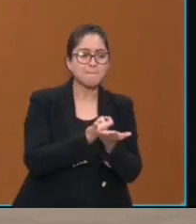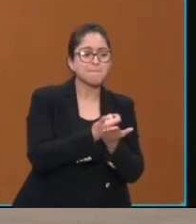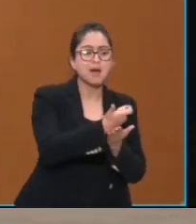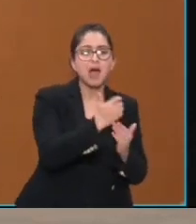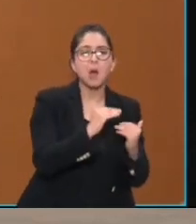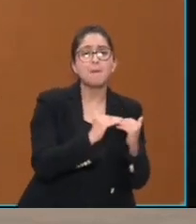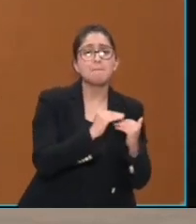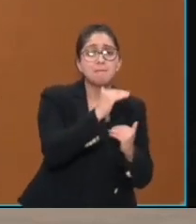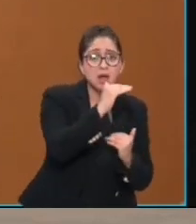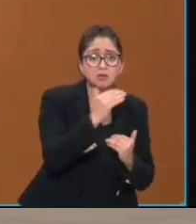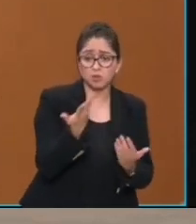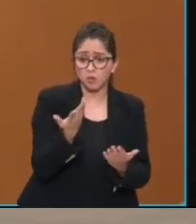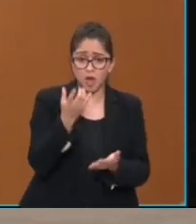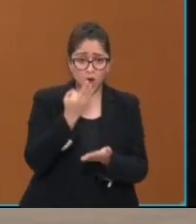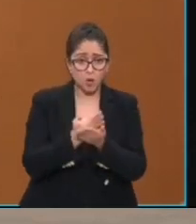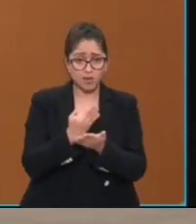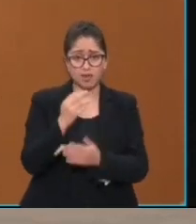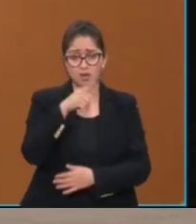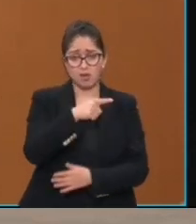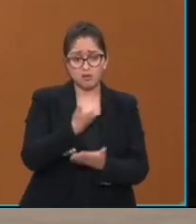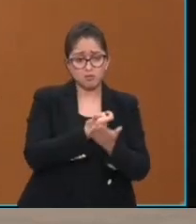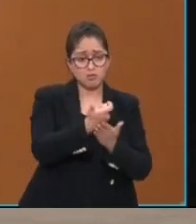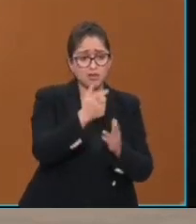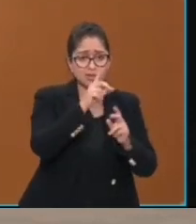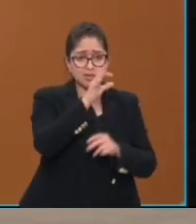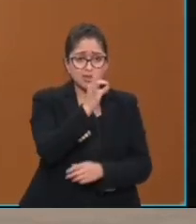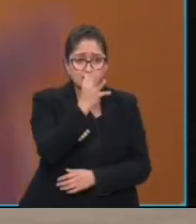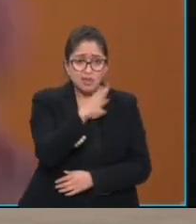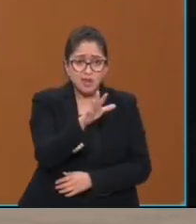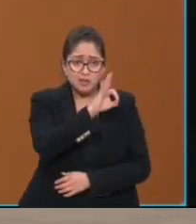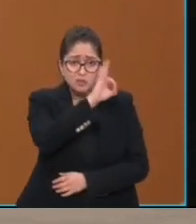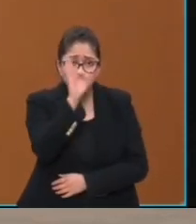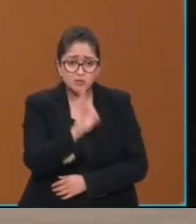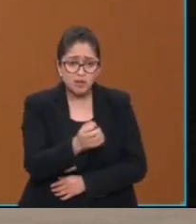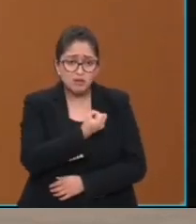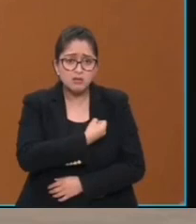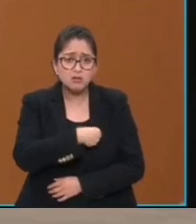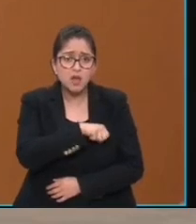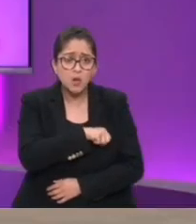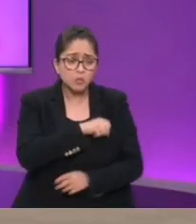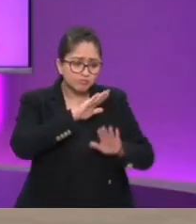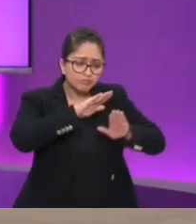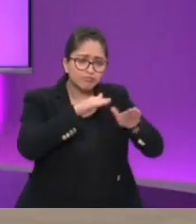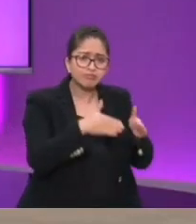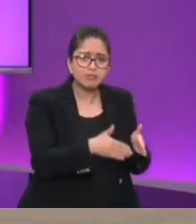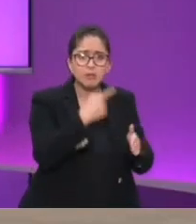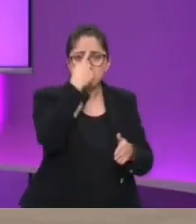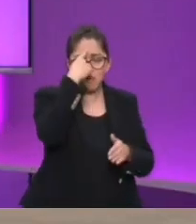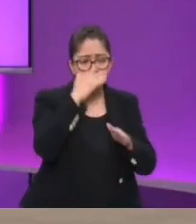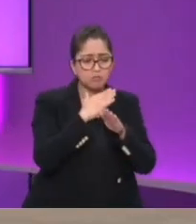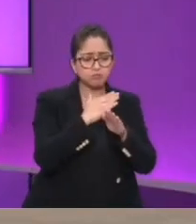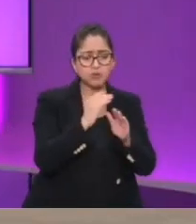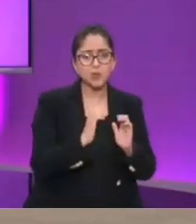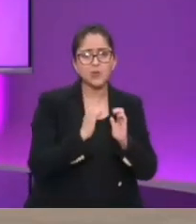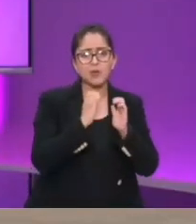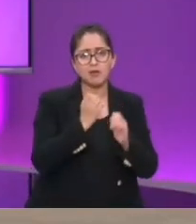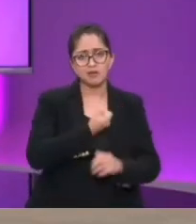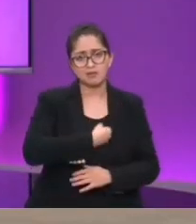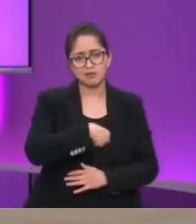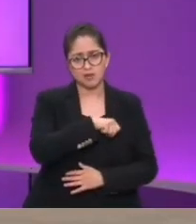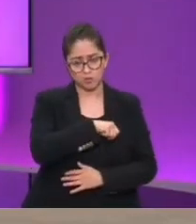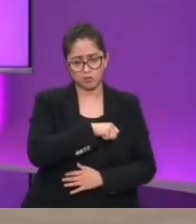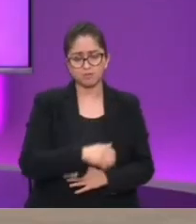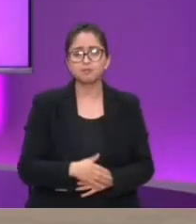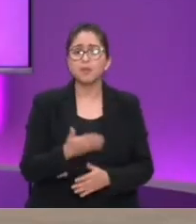Hoy solo el 10% del presupuesto de salud se dedica a la prevención. Gracias, Salomón. Y pide